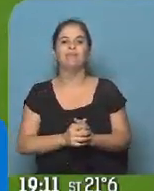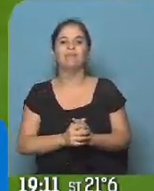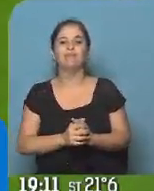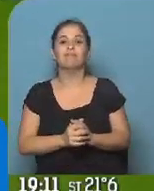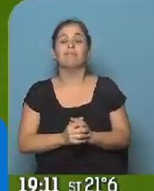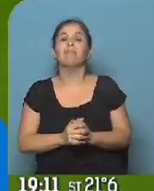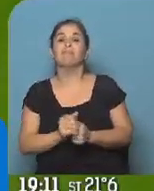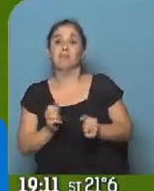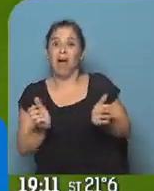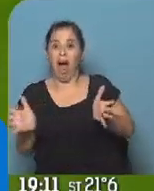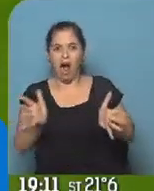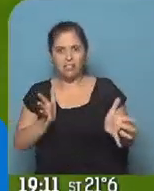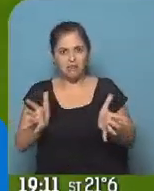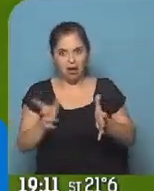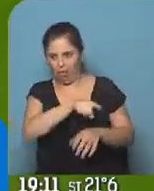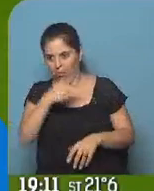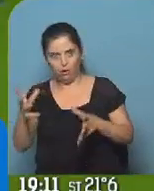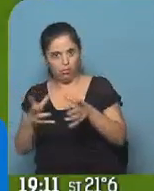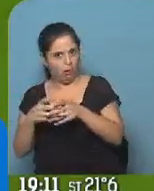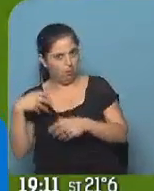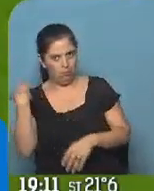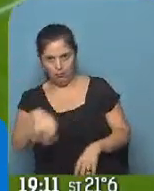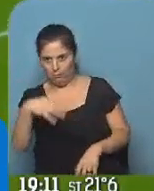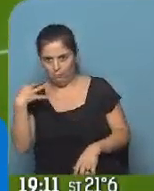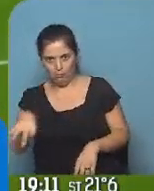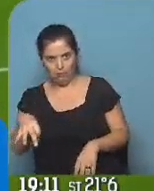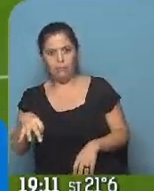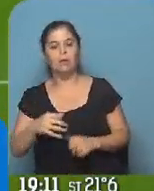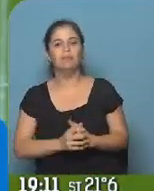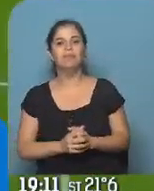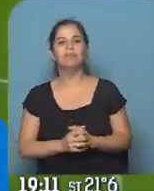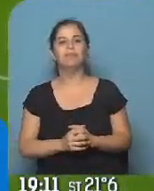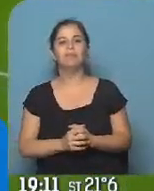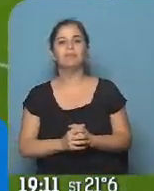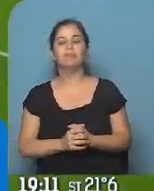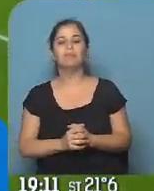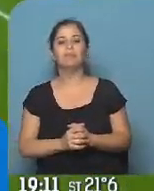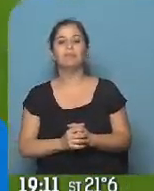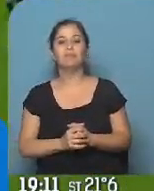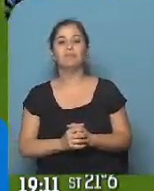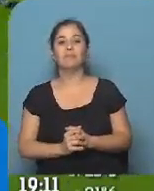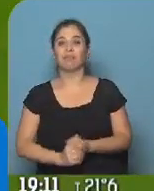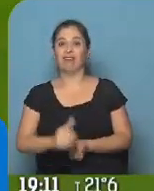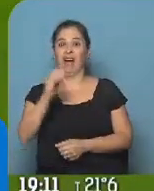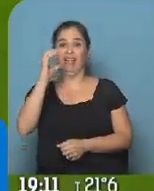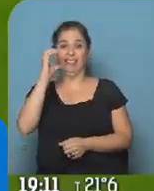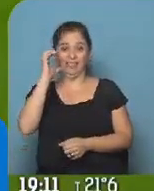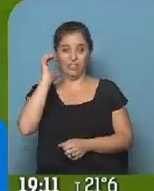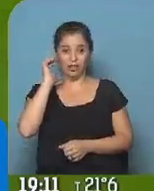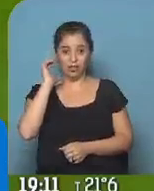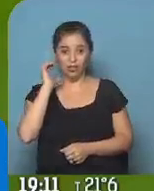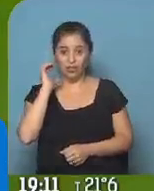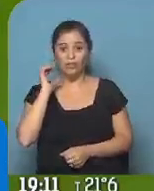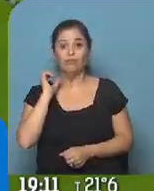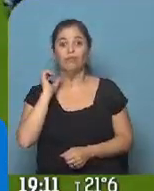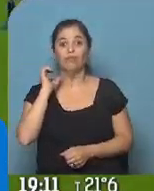figura de la cancha. El remate cruzado y el colombiano Rafael Borré convertía su primer gol. El segundo,